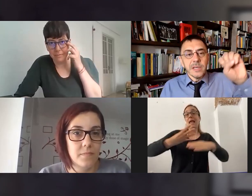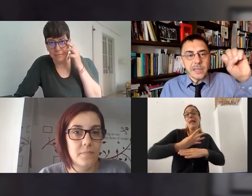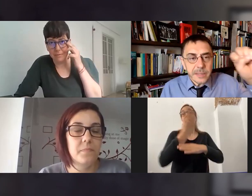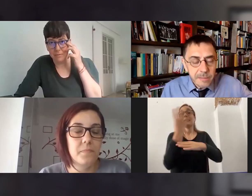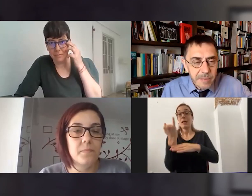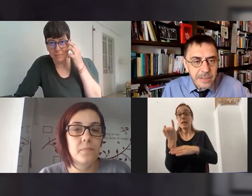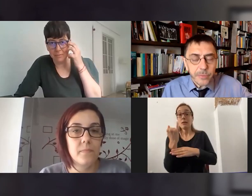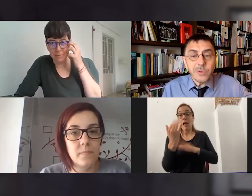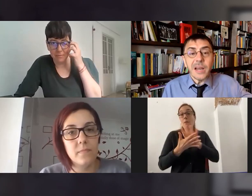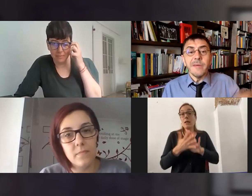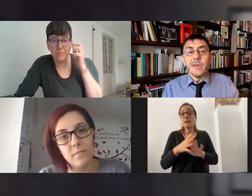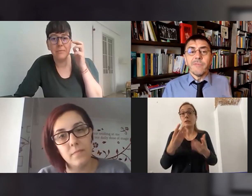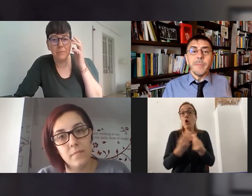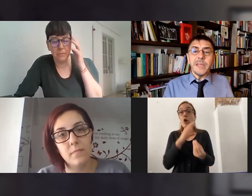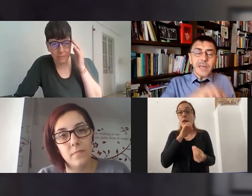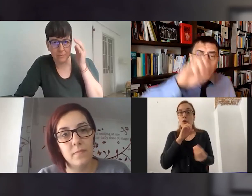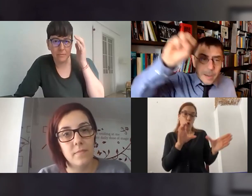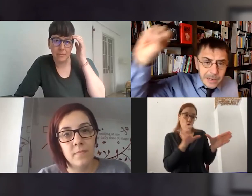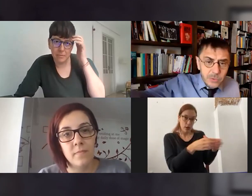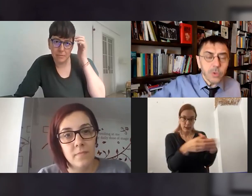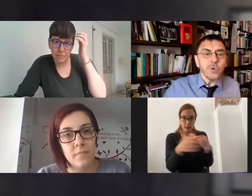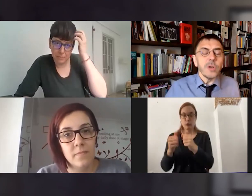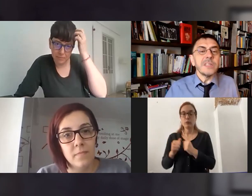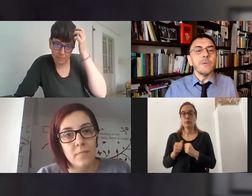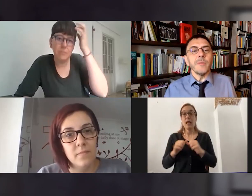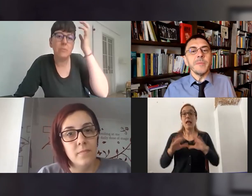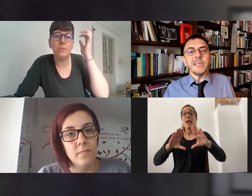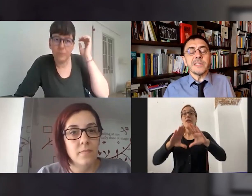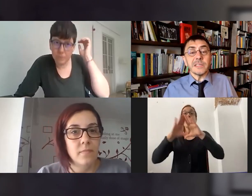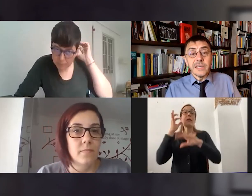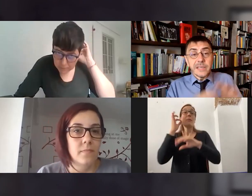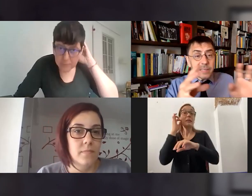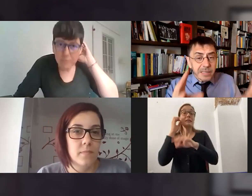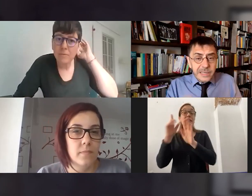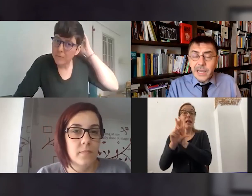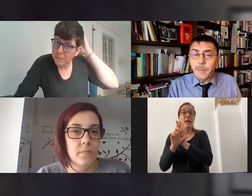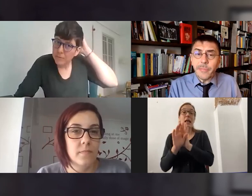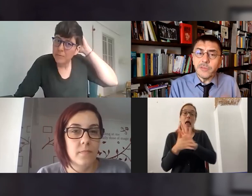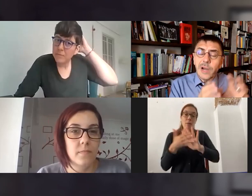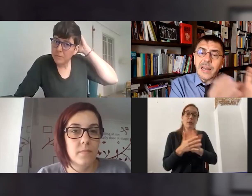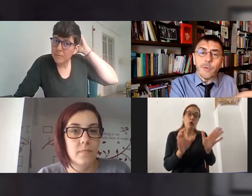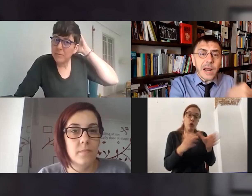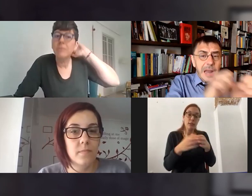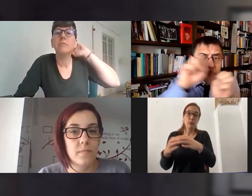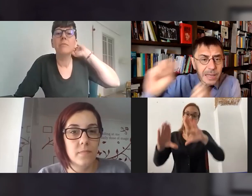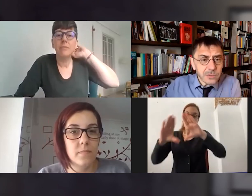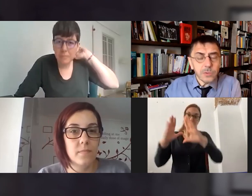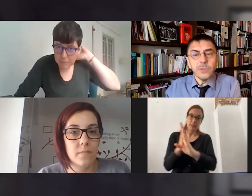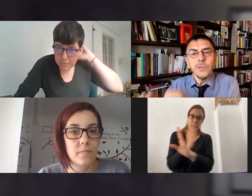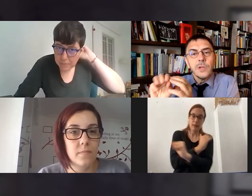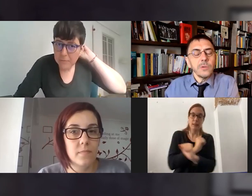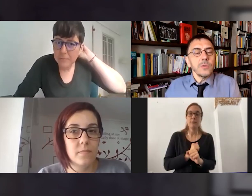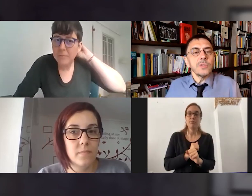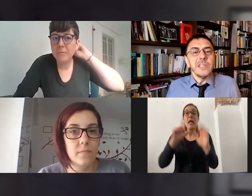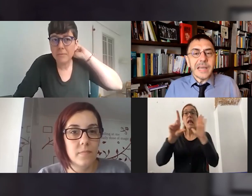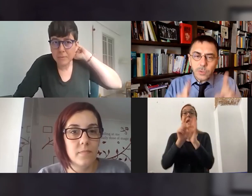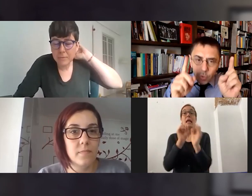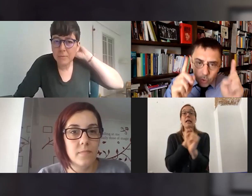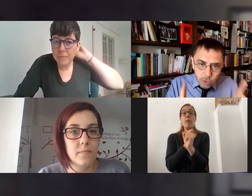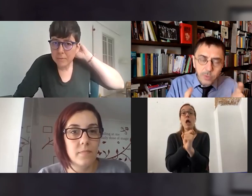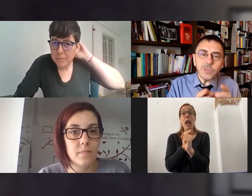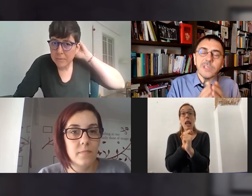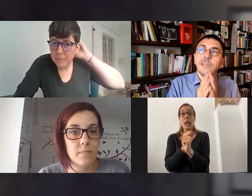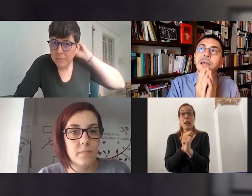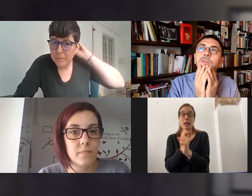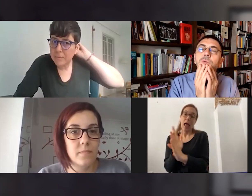colectivos. Vas a hacer una ley feminista, hablas con los colectivos feministas. Haces una ley laboral, hablas con los sindicatos,